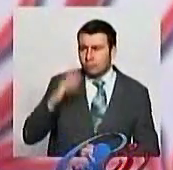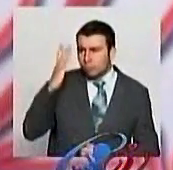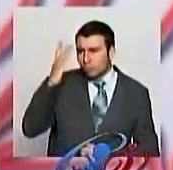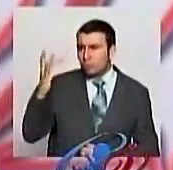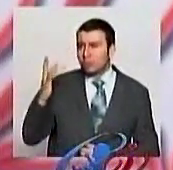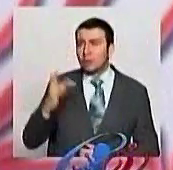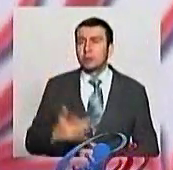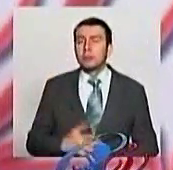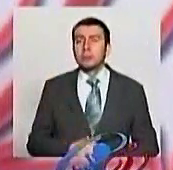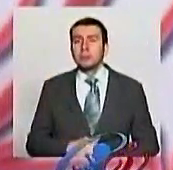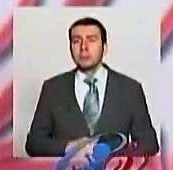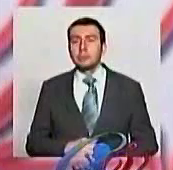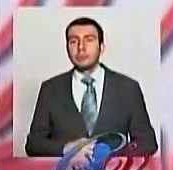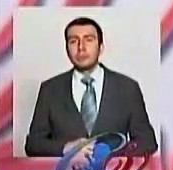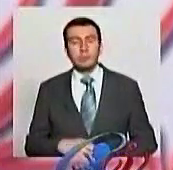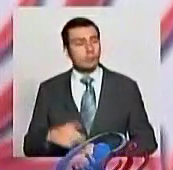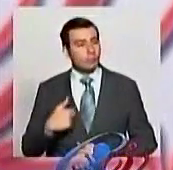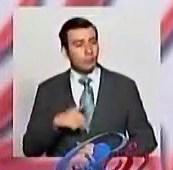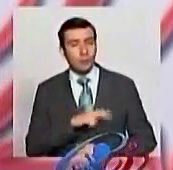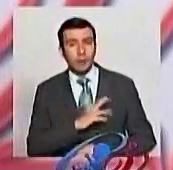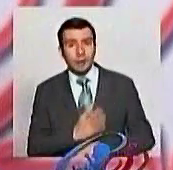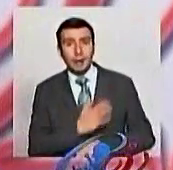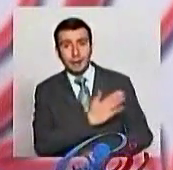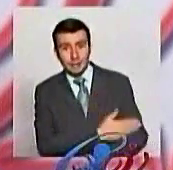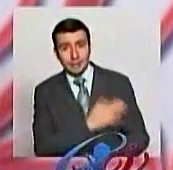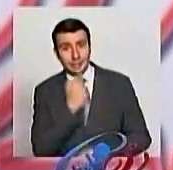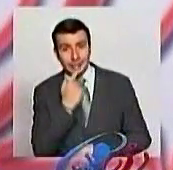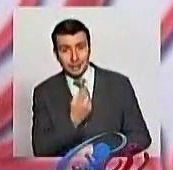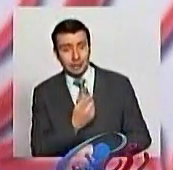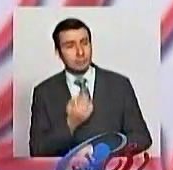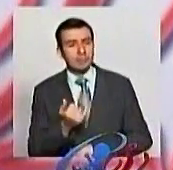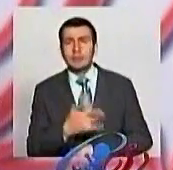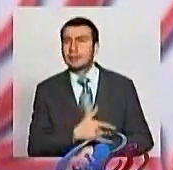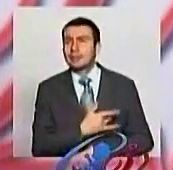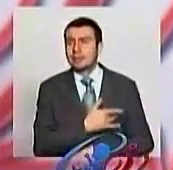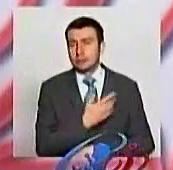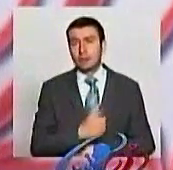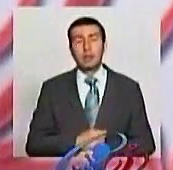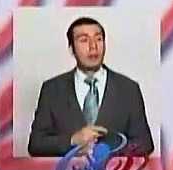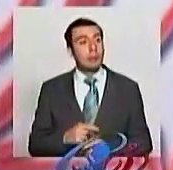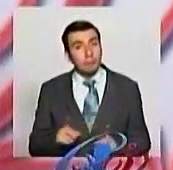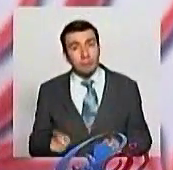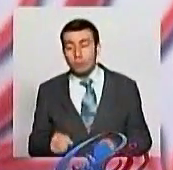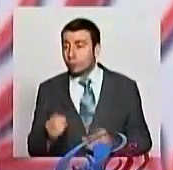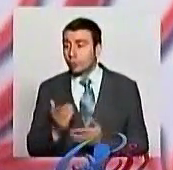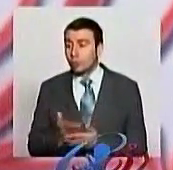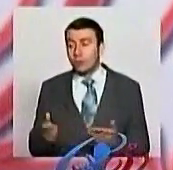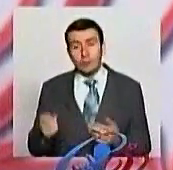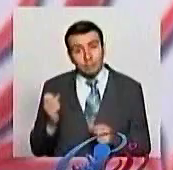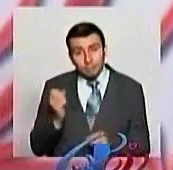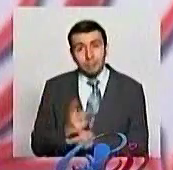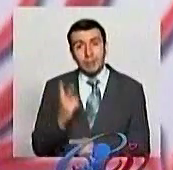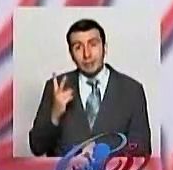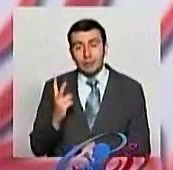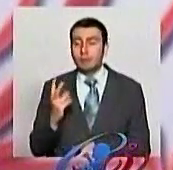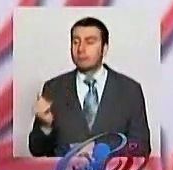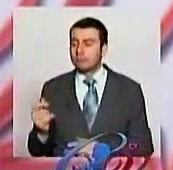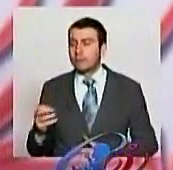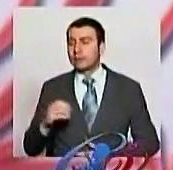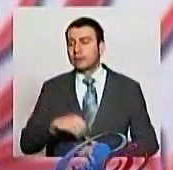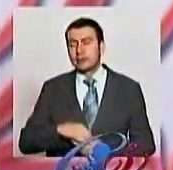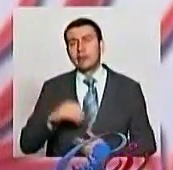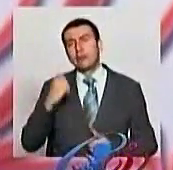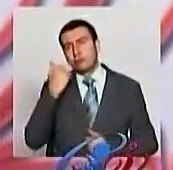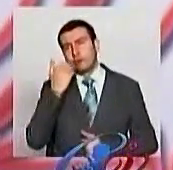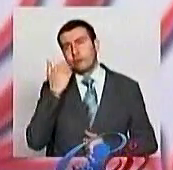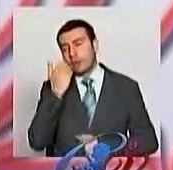Pues lo que decíamos ahorita, los síntomas, ¿cierto? Pero los factores de riesgo juegan un papel pues fundamental en la enfermedad, el